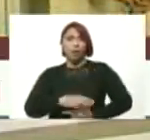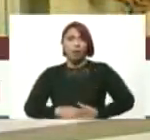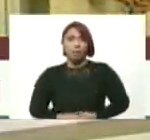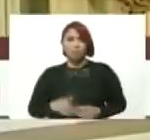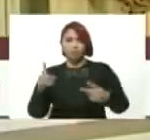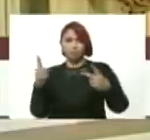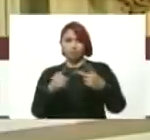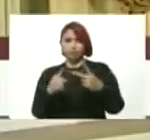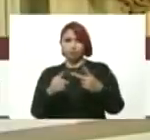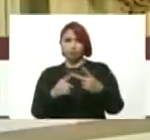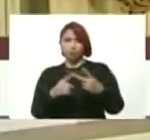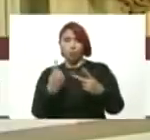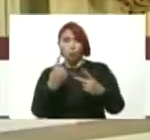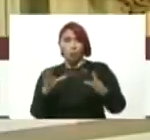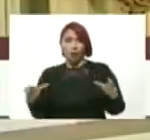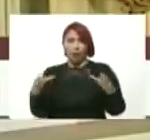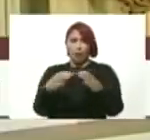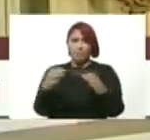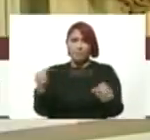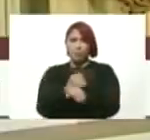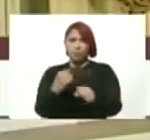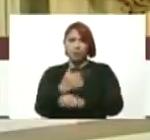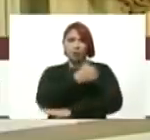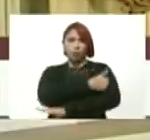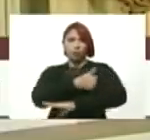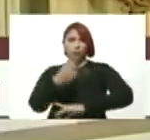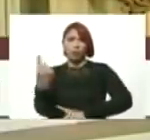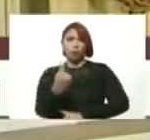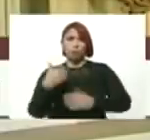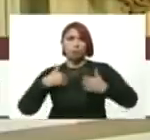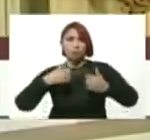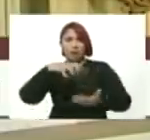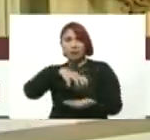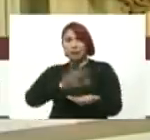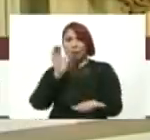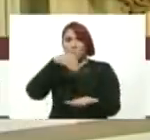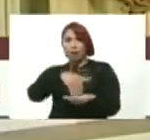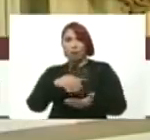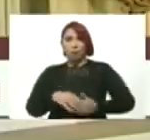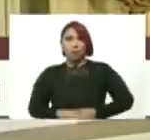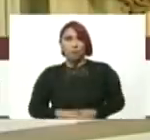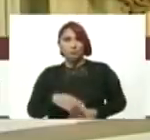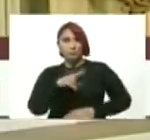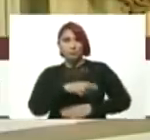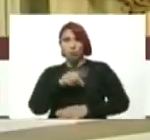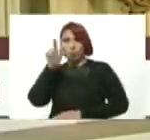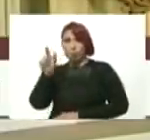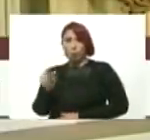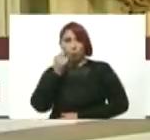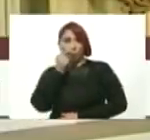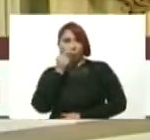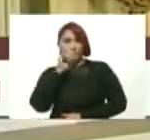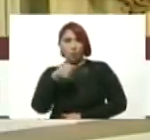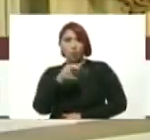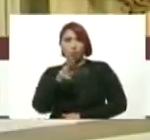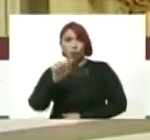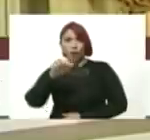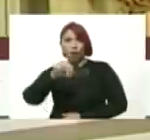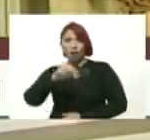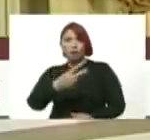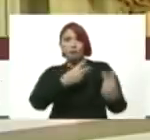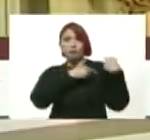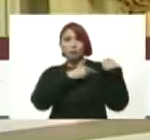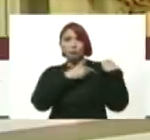está con un equipo de trabajo la autoridad única de salud del estado aragua doctor juan dávila el director del